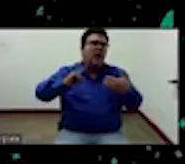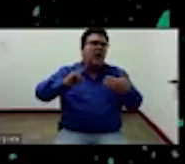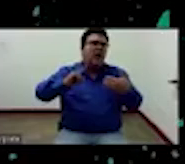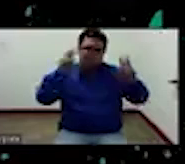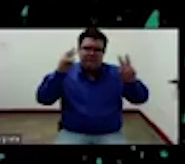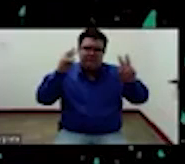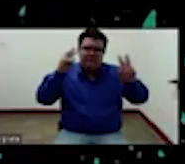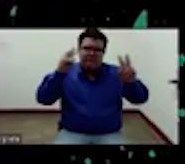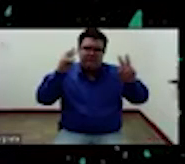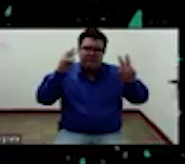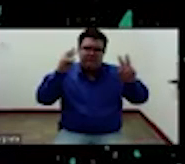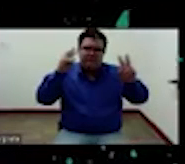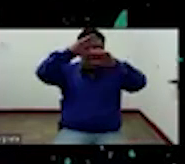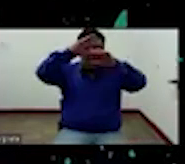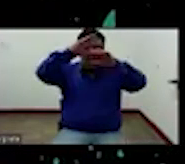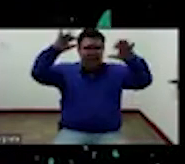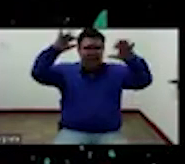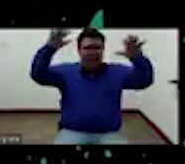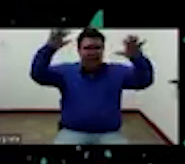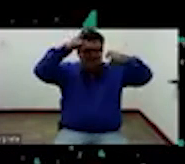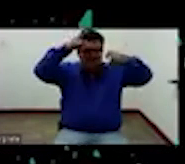la imaginación escuchar,